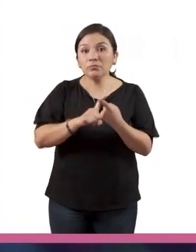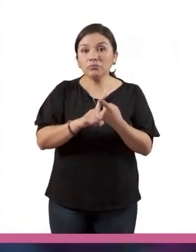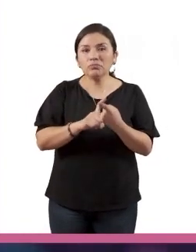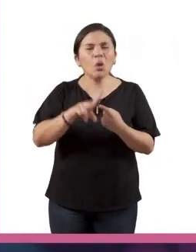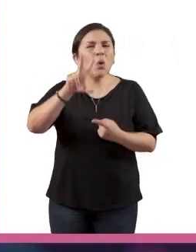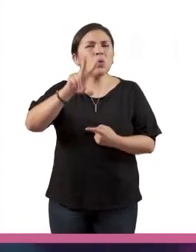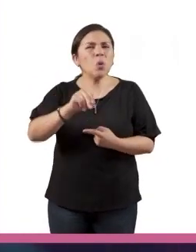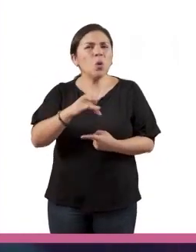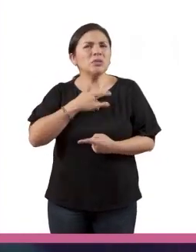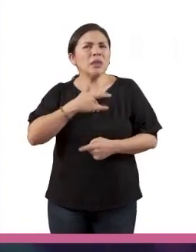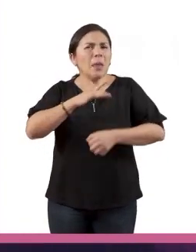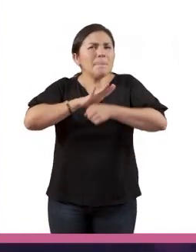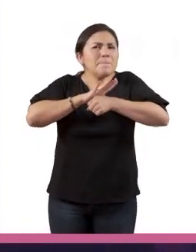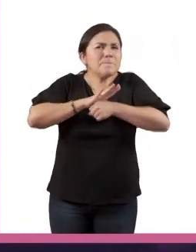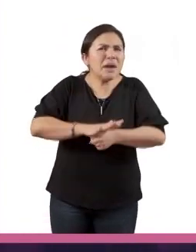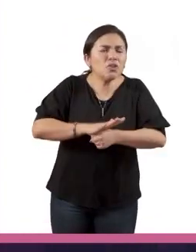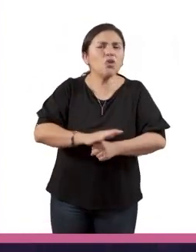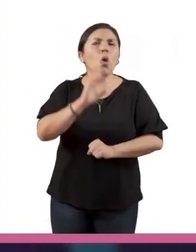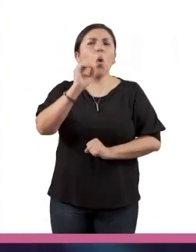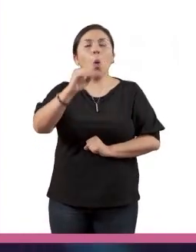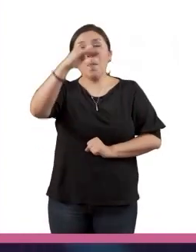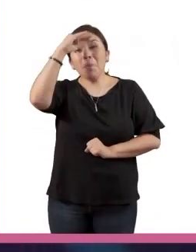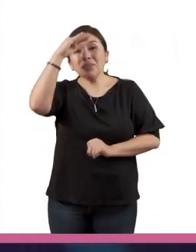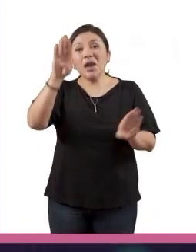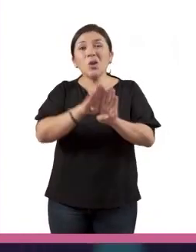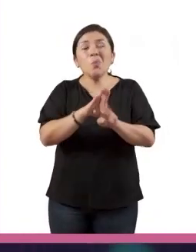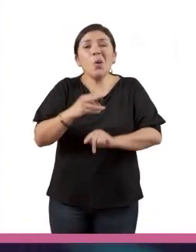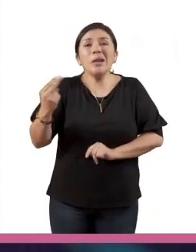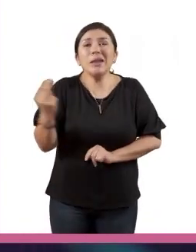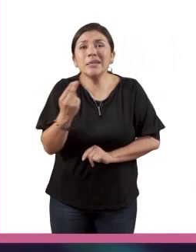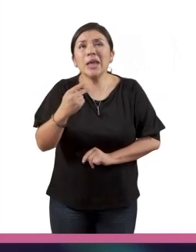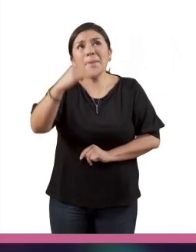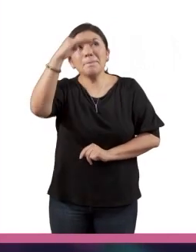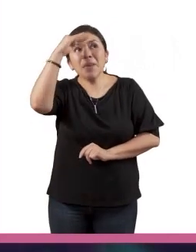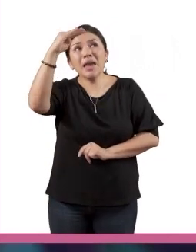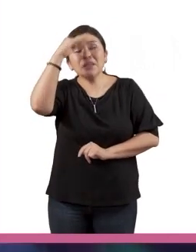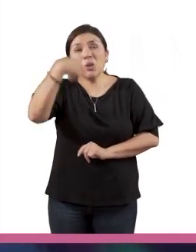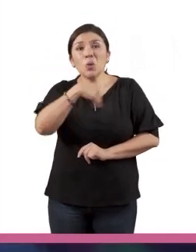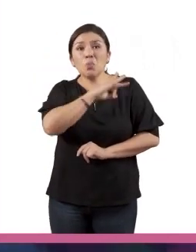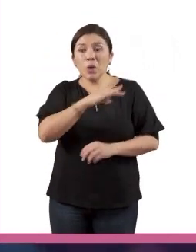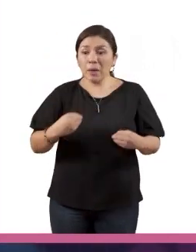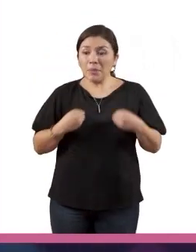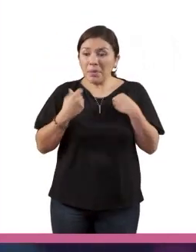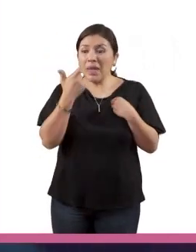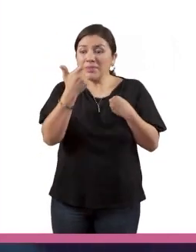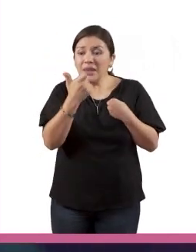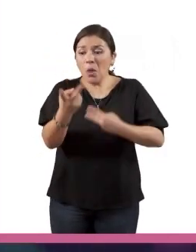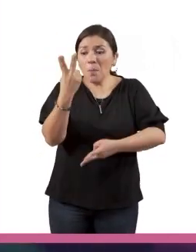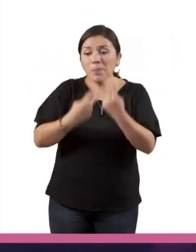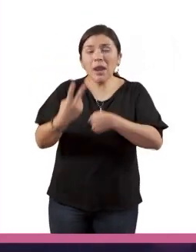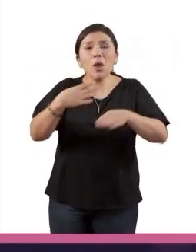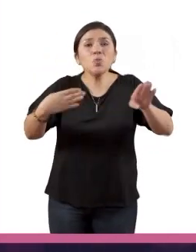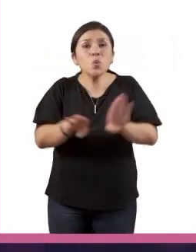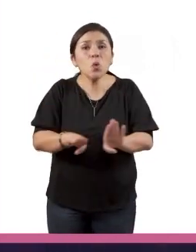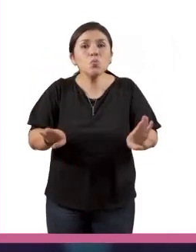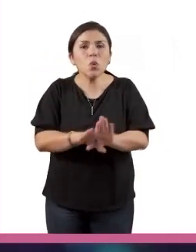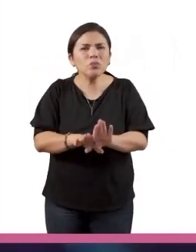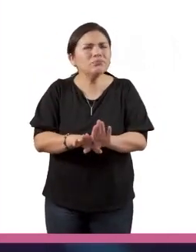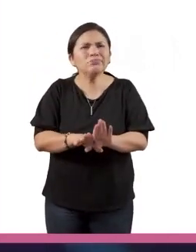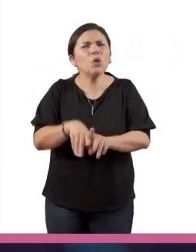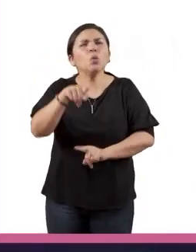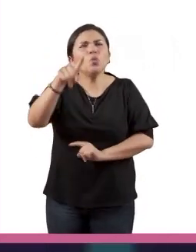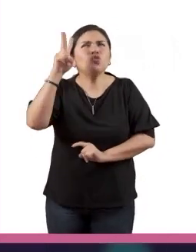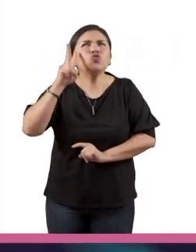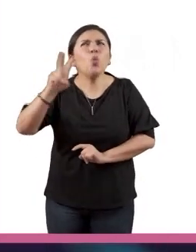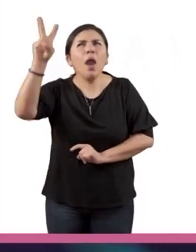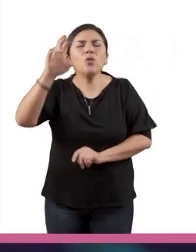un momento de paz para pensar primero sin presionarse, sin necesidad de